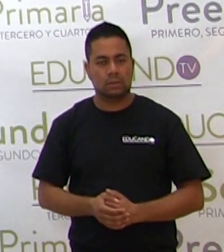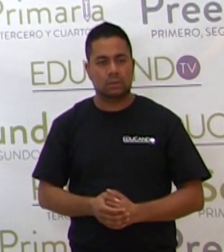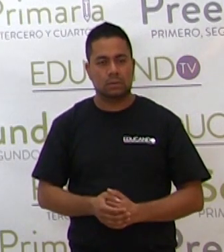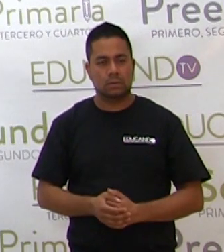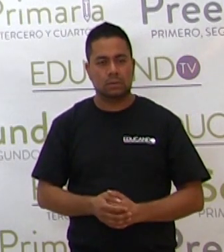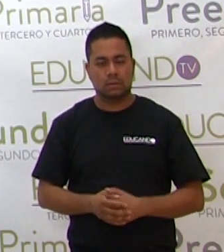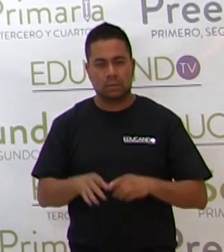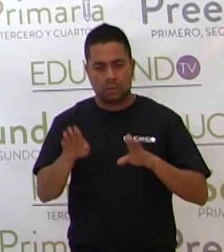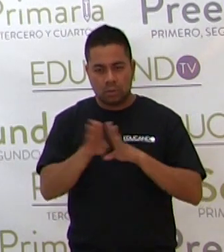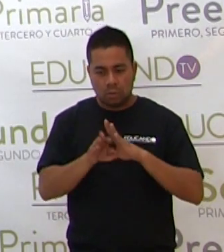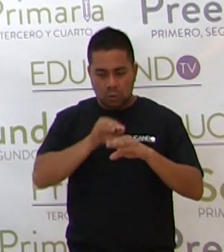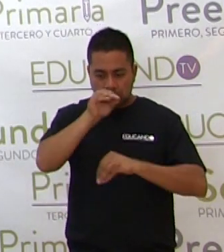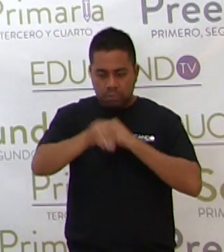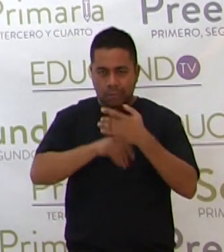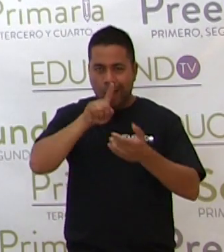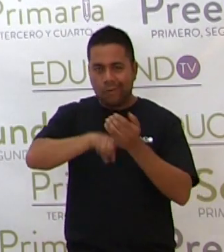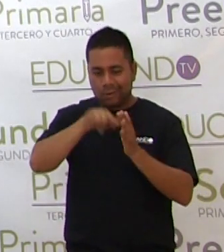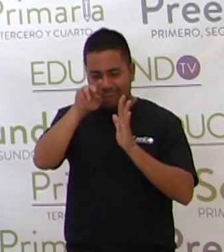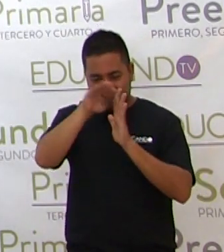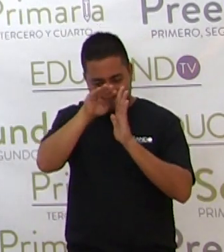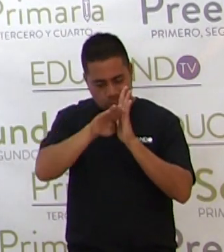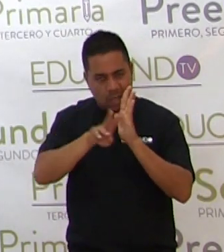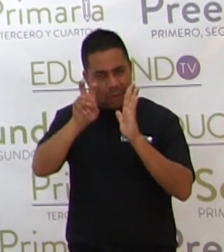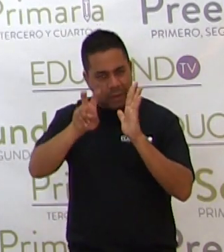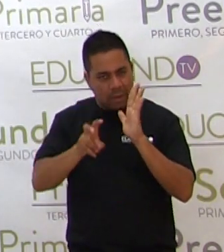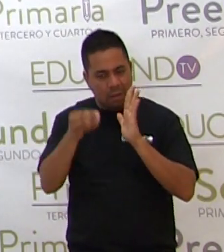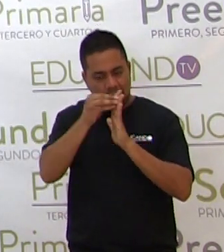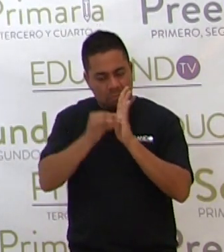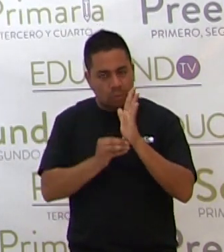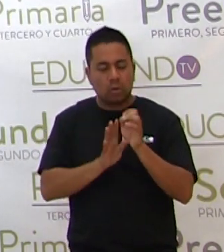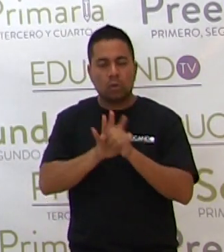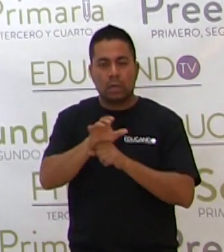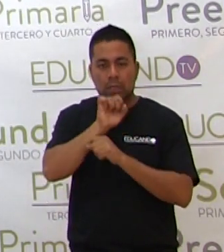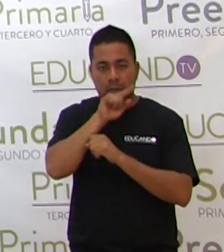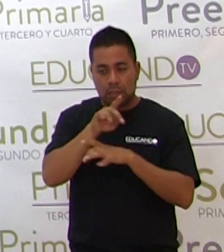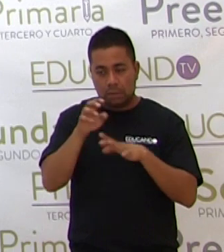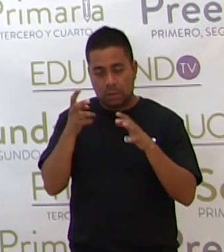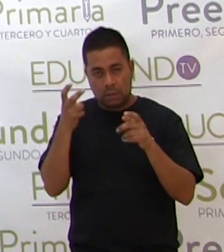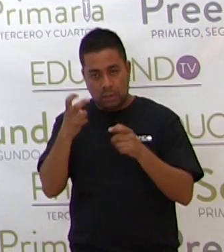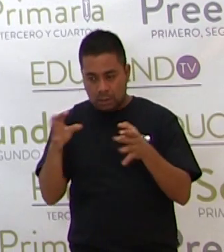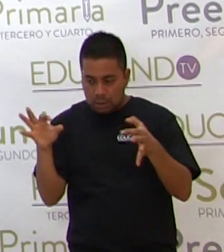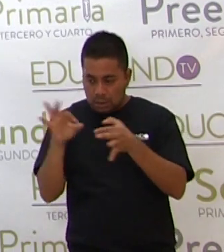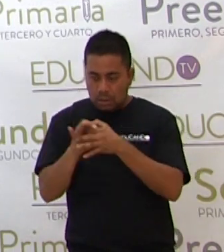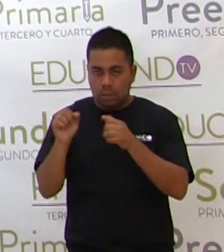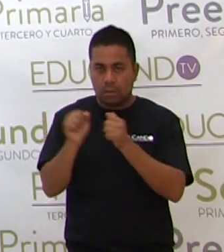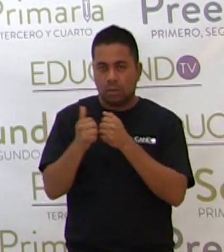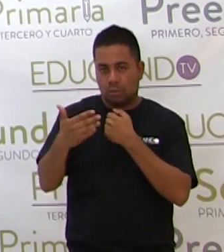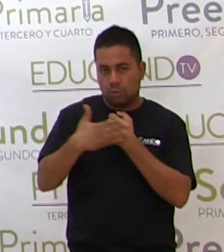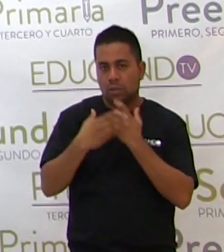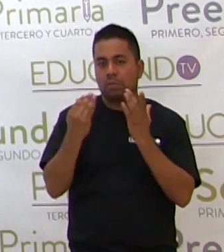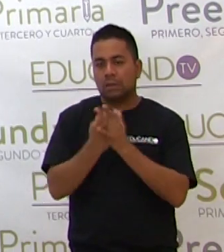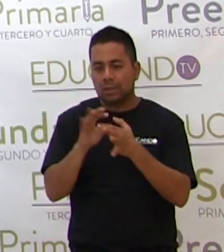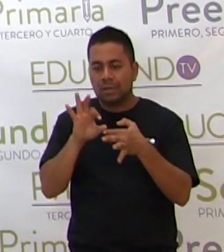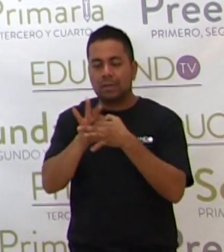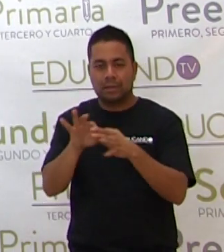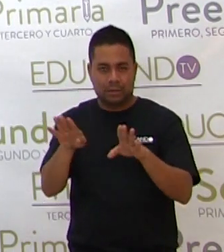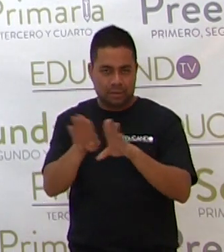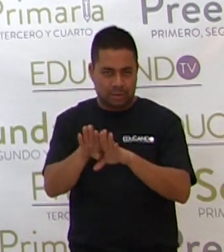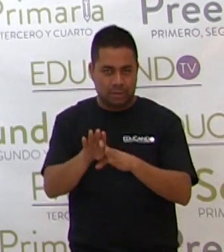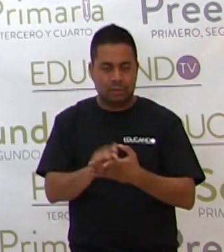el cómo se crean los contenidos y cómo vamos a enlazar esto con la próxima sesión